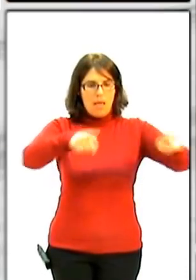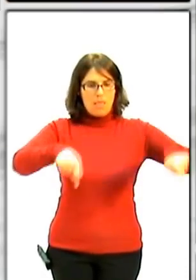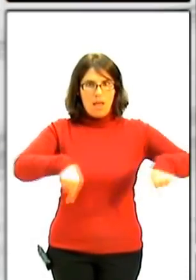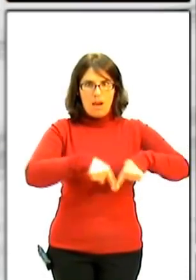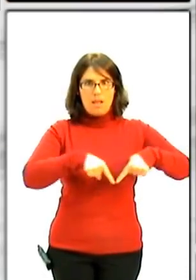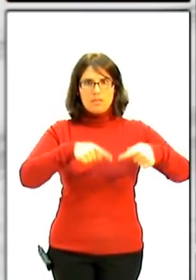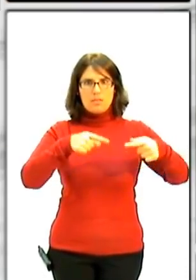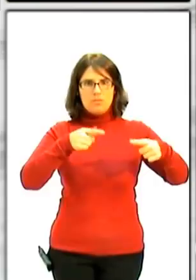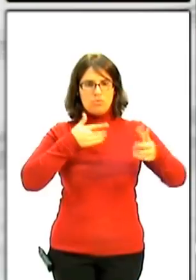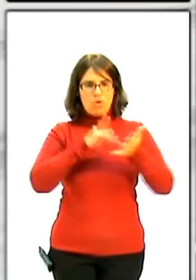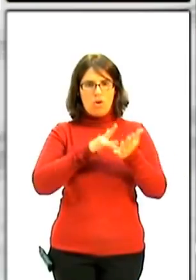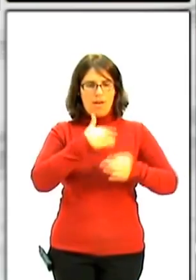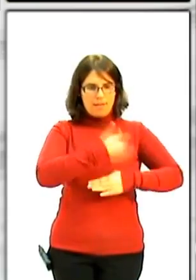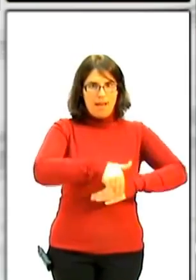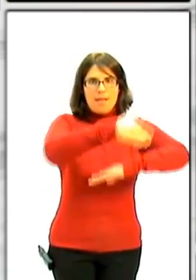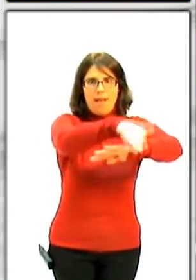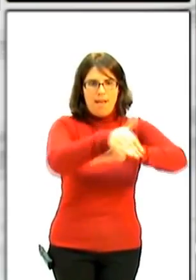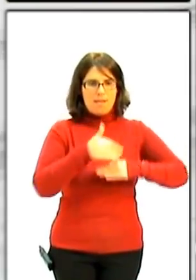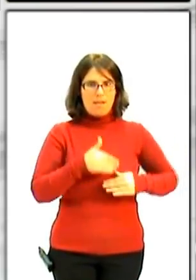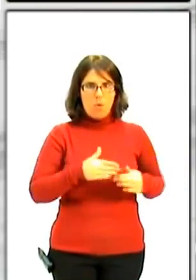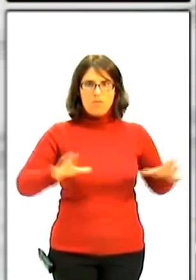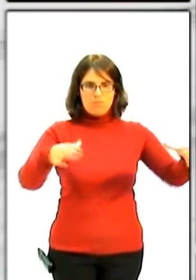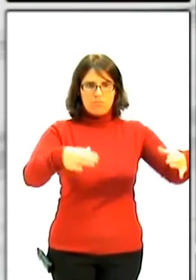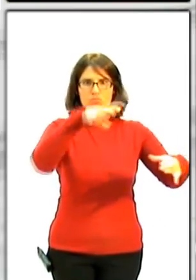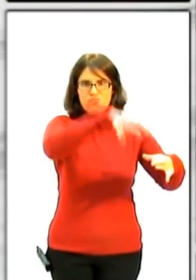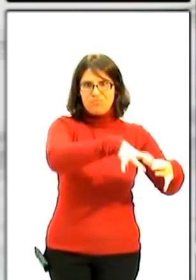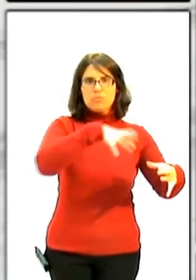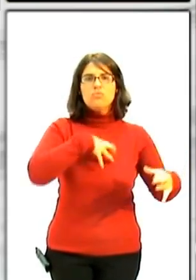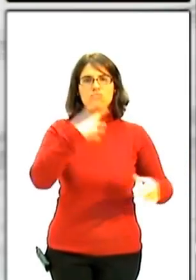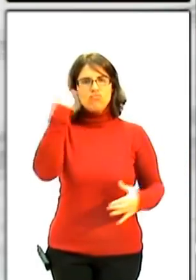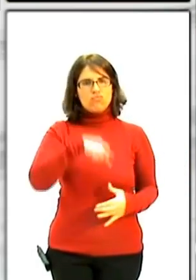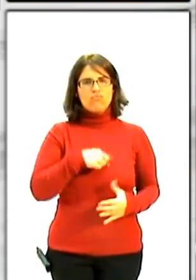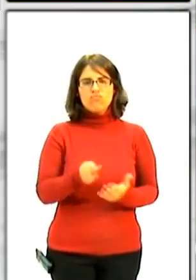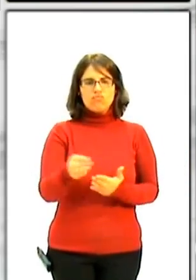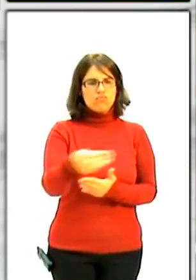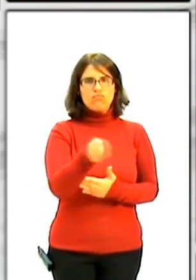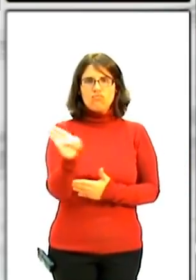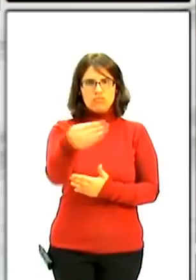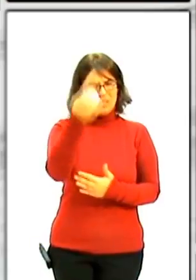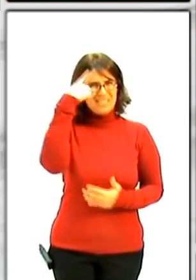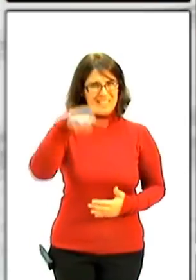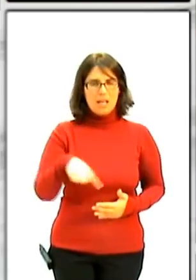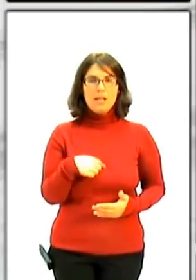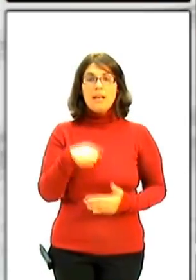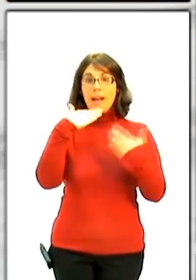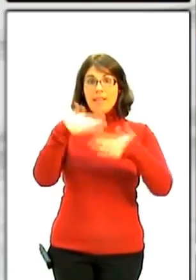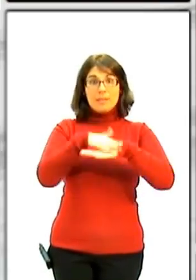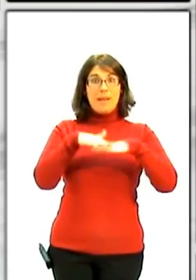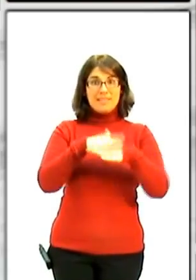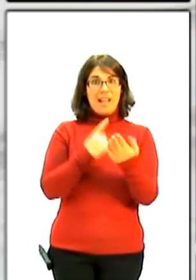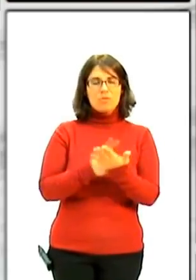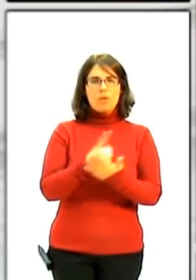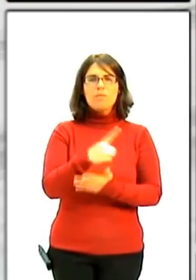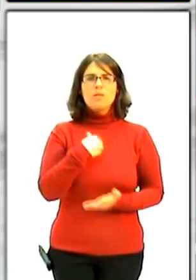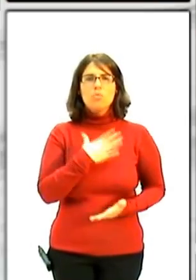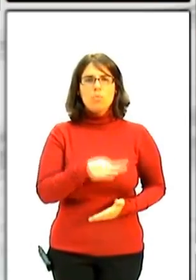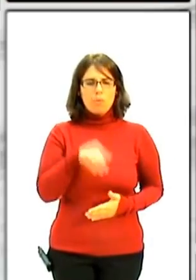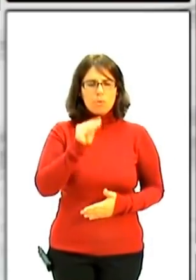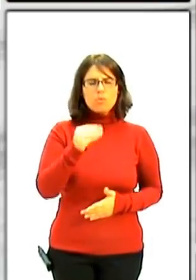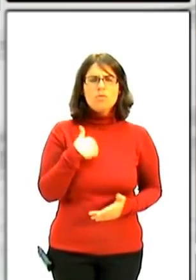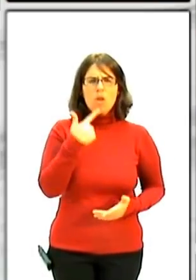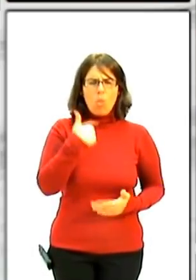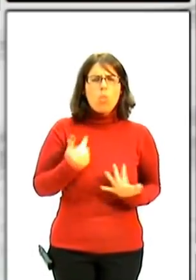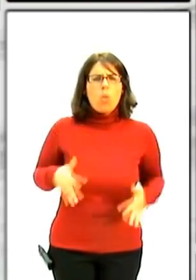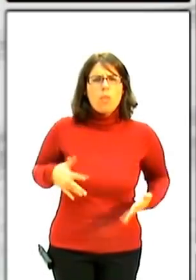dirigirme y sentir perfectamente el ángulo en el que me desplazaba. Gracias a que tengo la base cartográfica, podría preguntarle, oye, ¿dónde estoy? Dame el